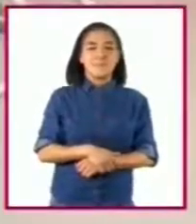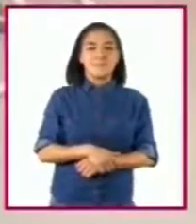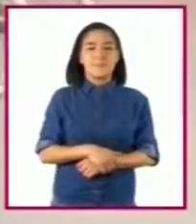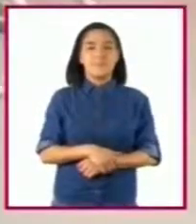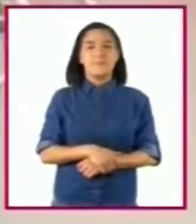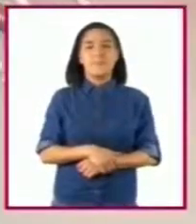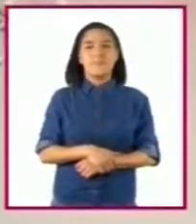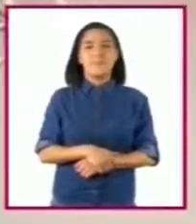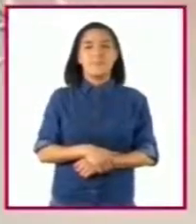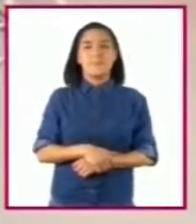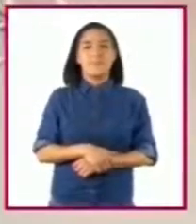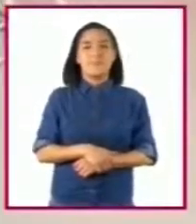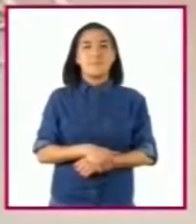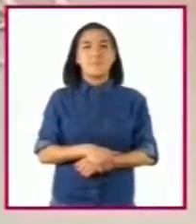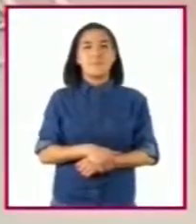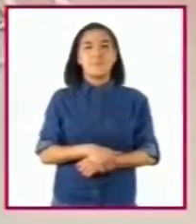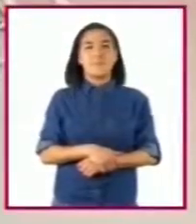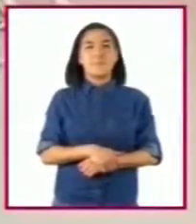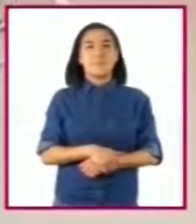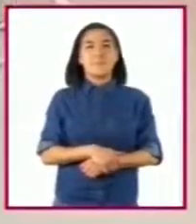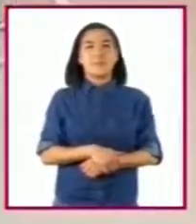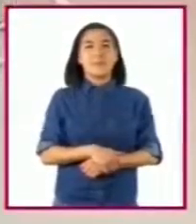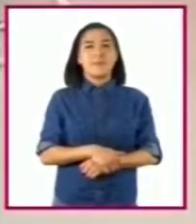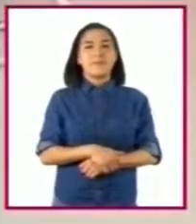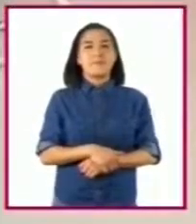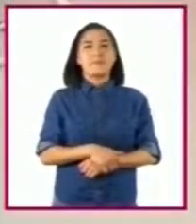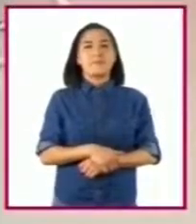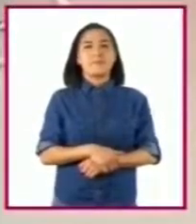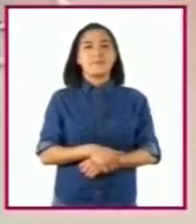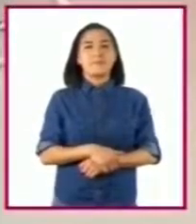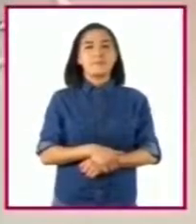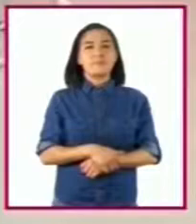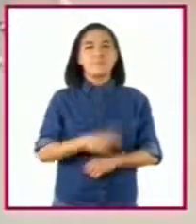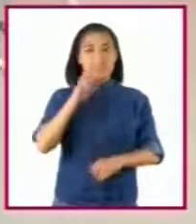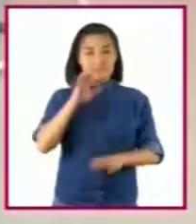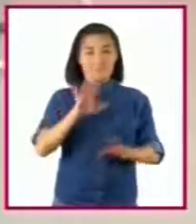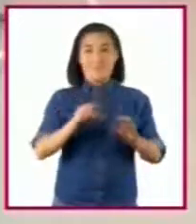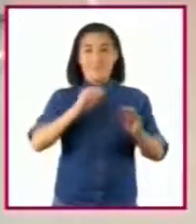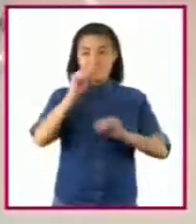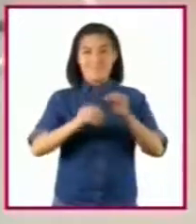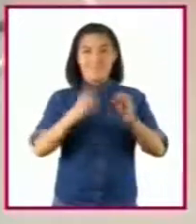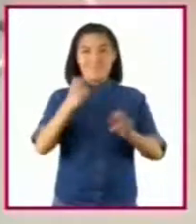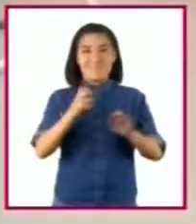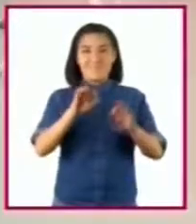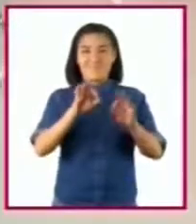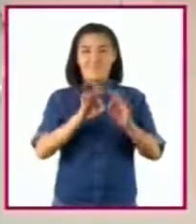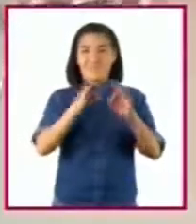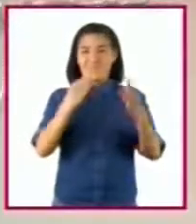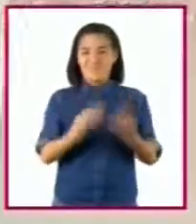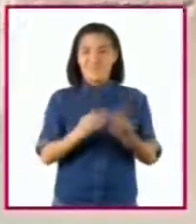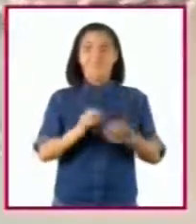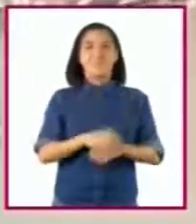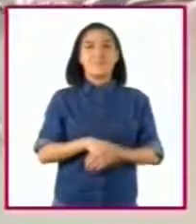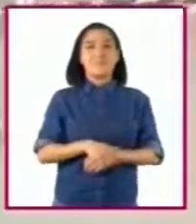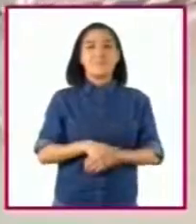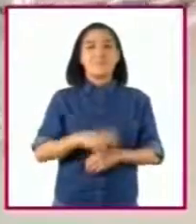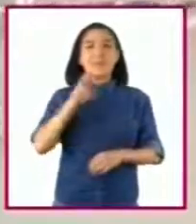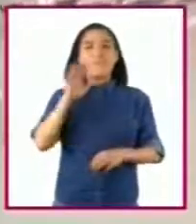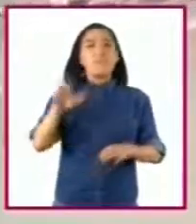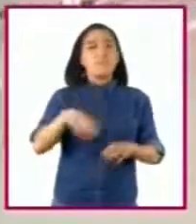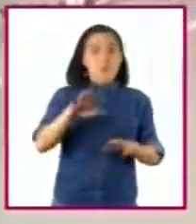Voy a mover este otro. De este lado, esta estructura. Perfecto. Y a ver, vamos a